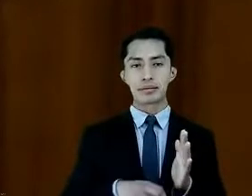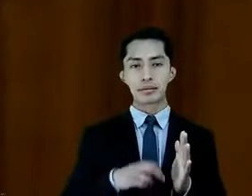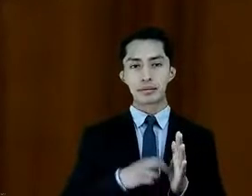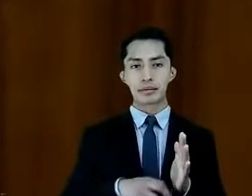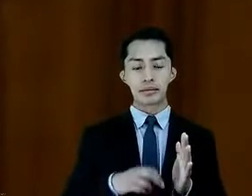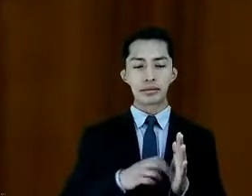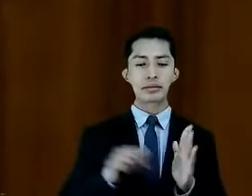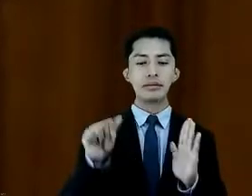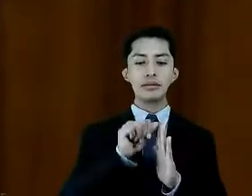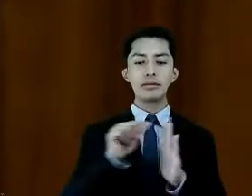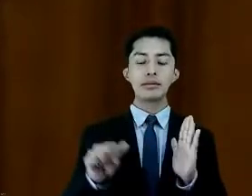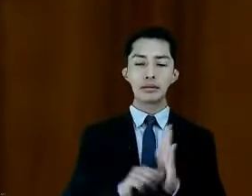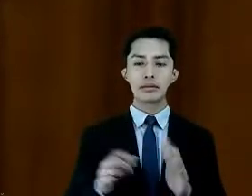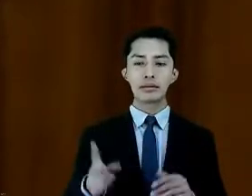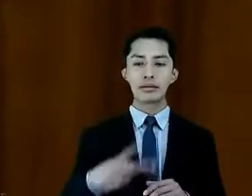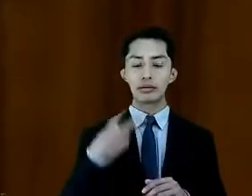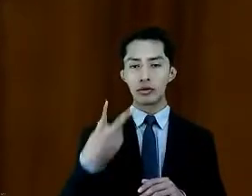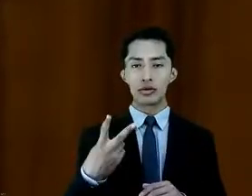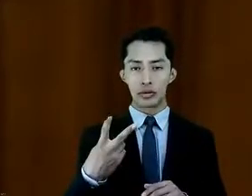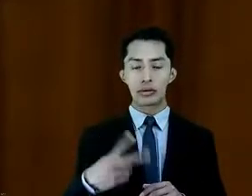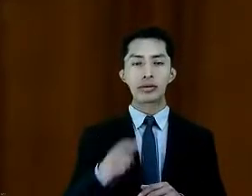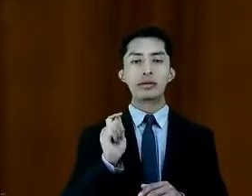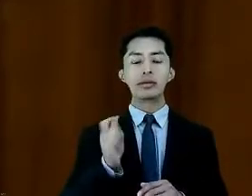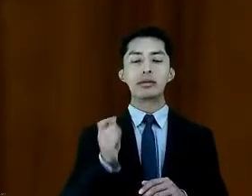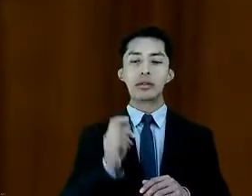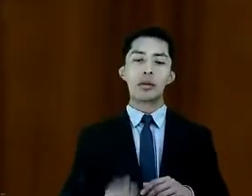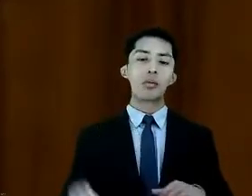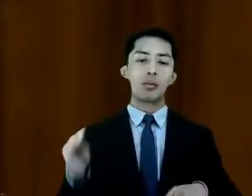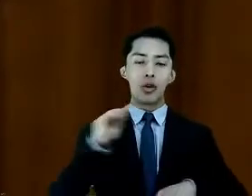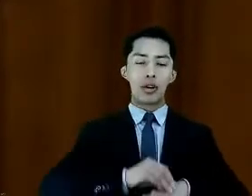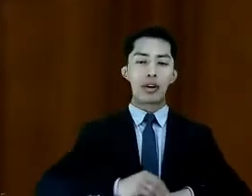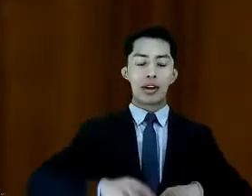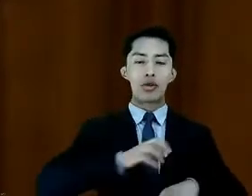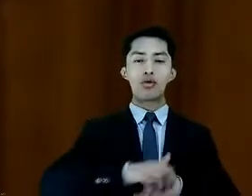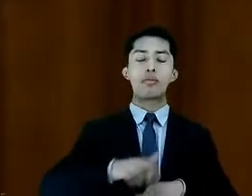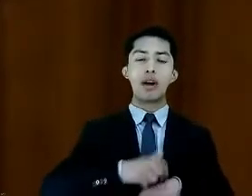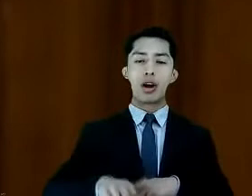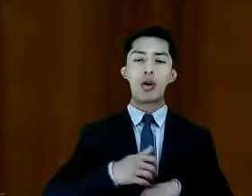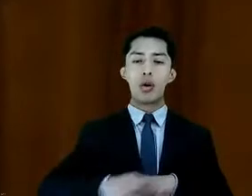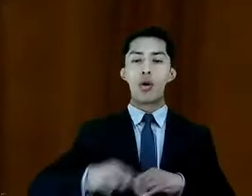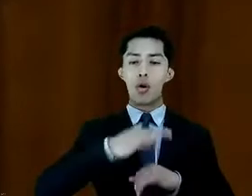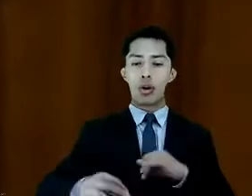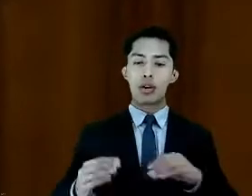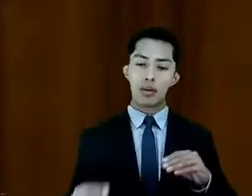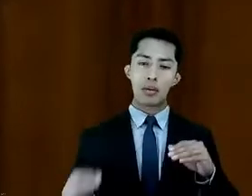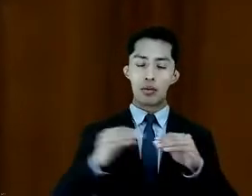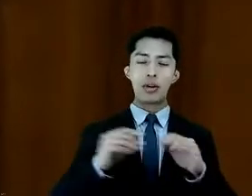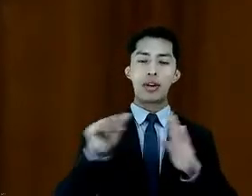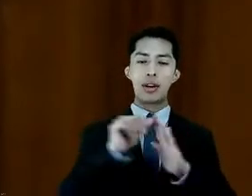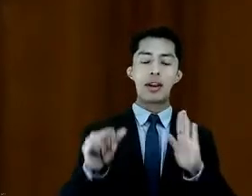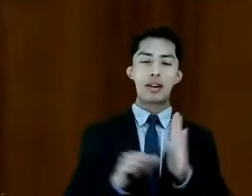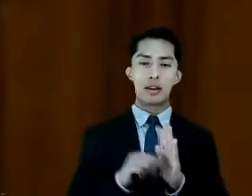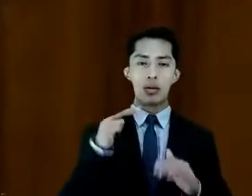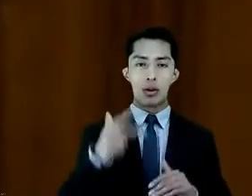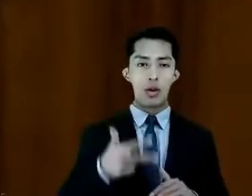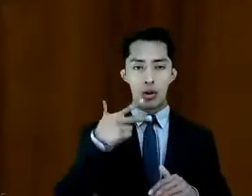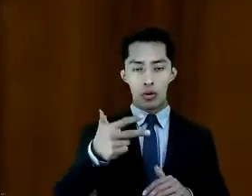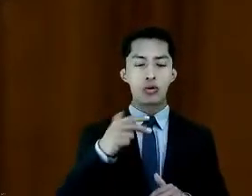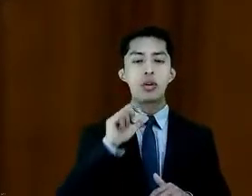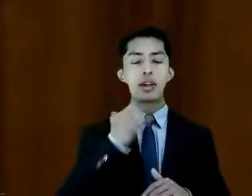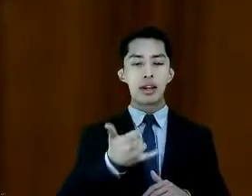al artículo 2, en la que se adiciona un último párrafo al artículo 8 y